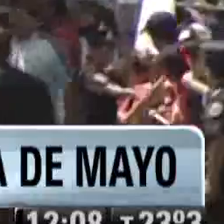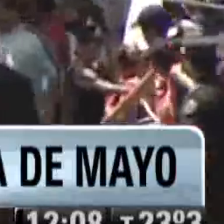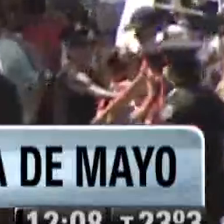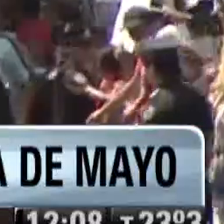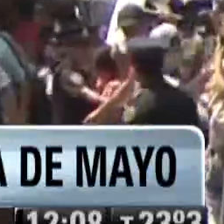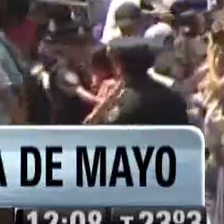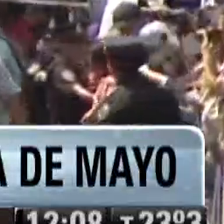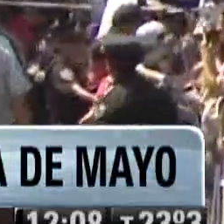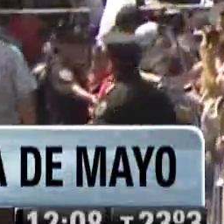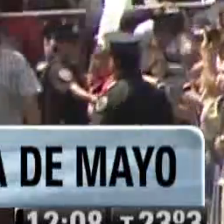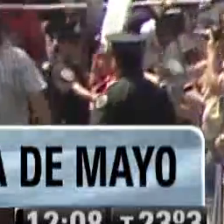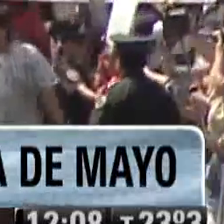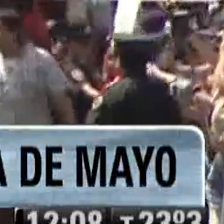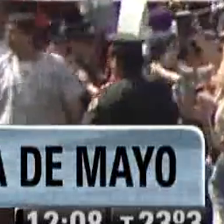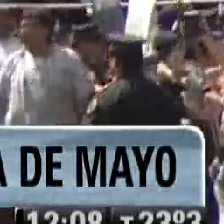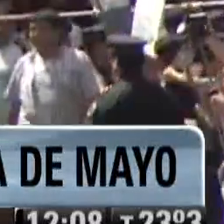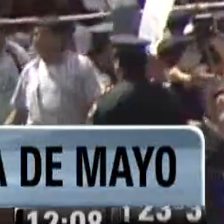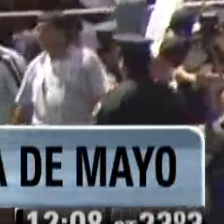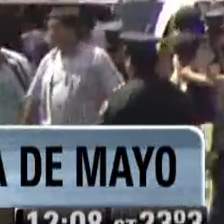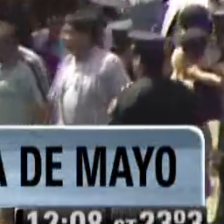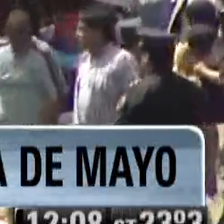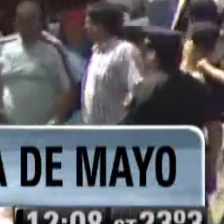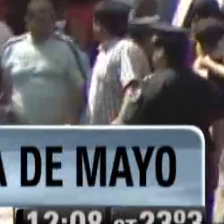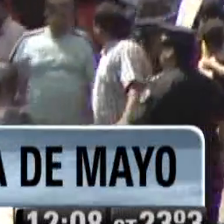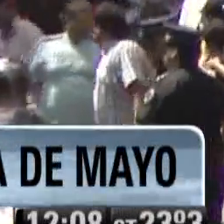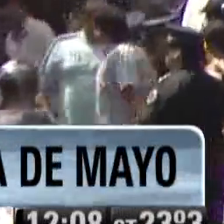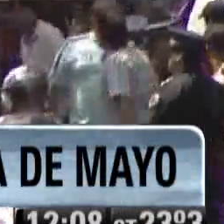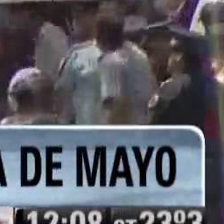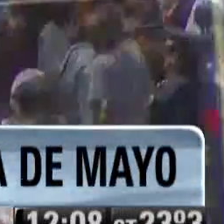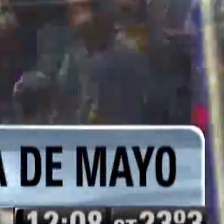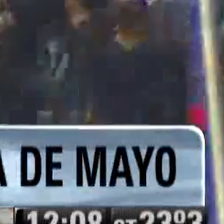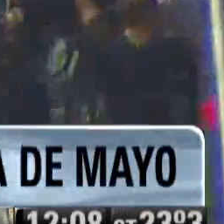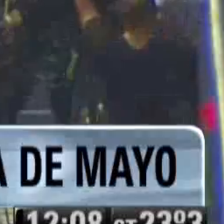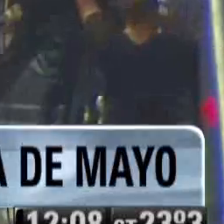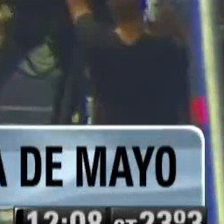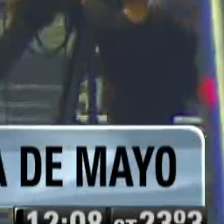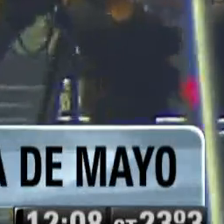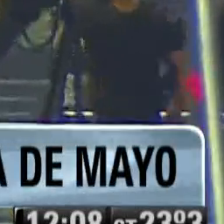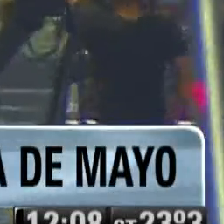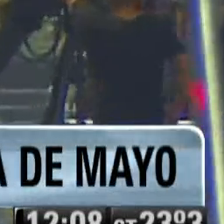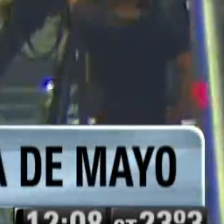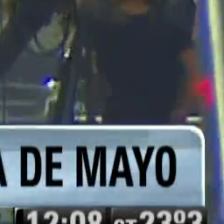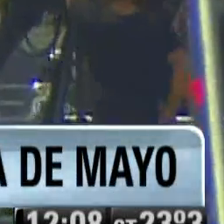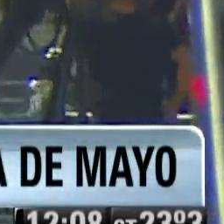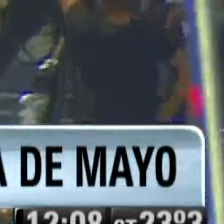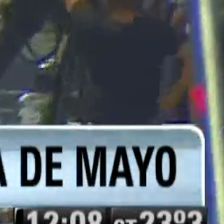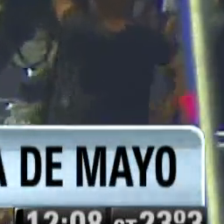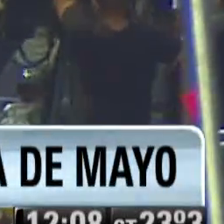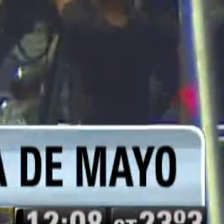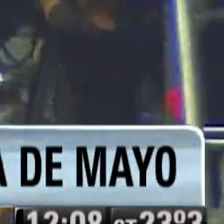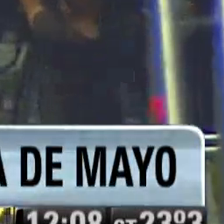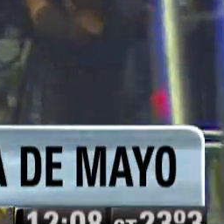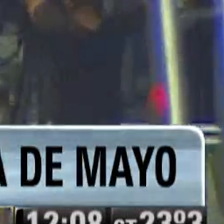Nación, Cristina Fernández. Muchísima gente en este momento en la Plaza de Mayo. También muchísimas banderas, las distintas